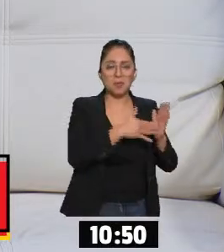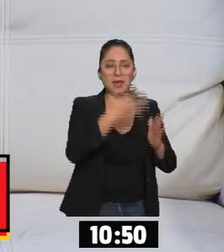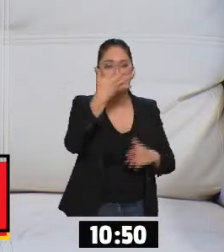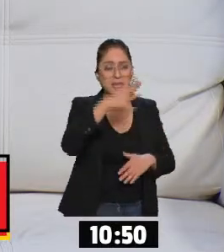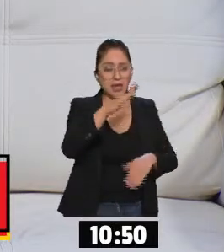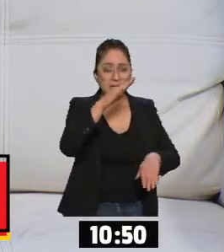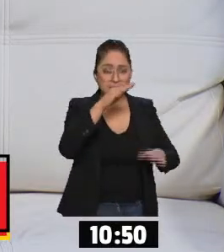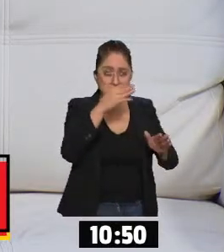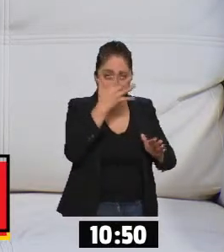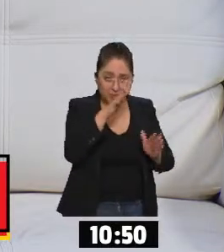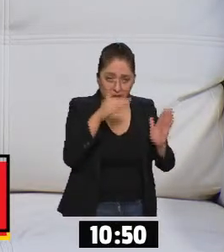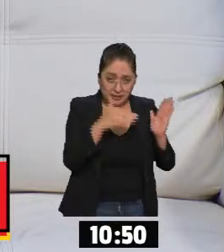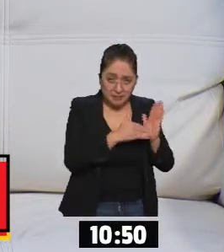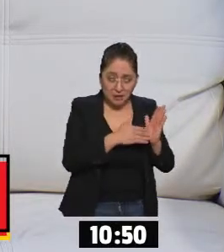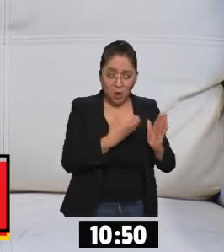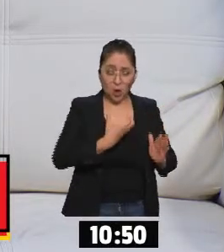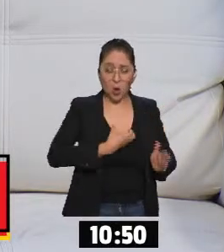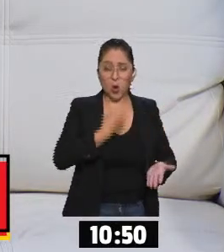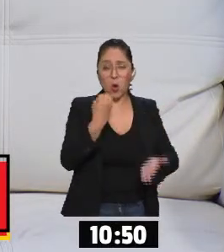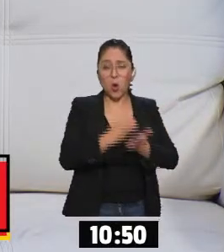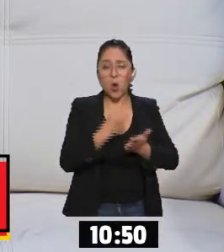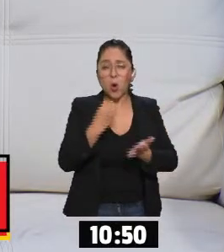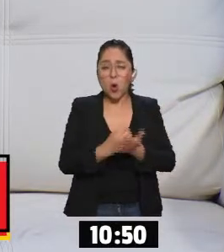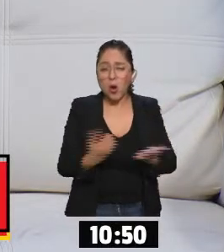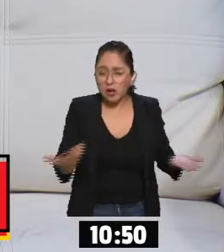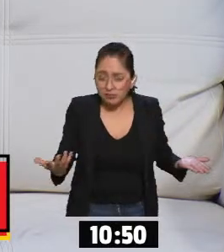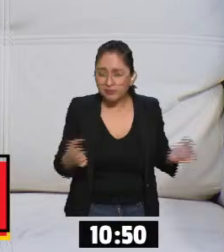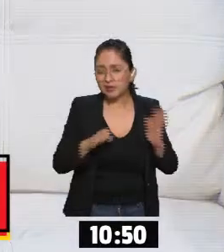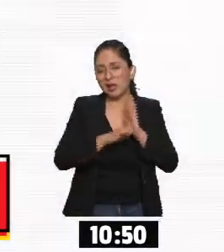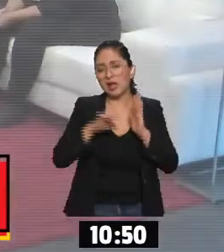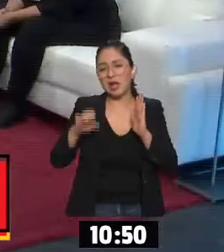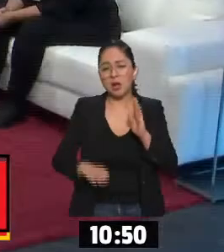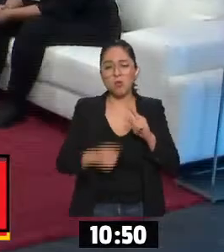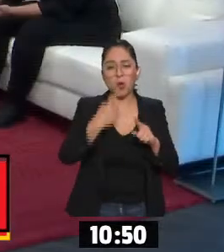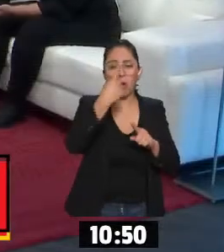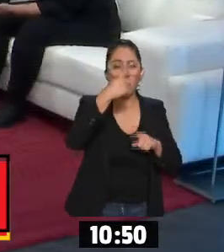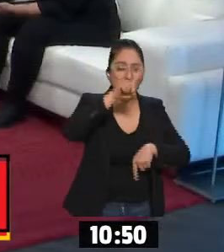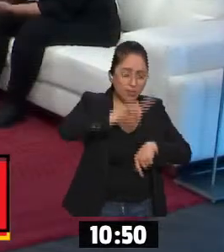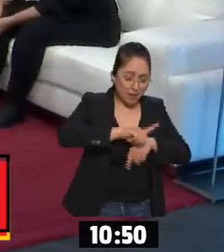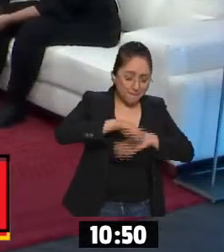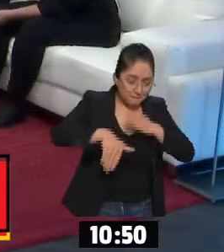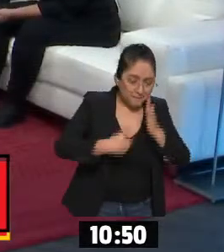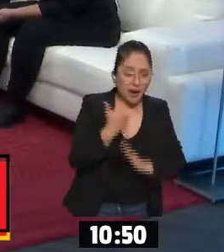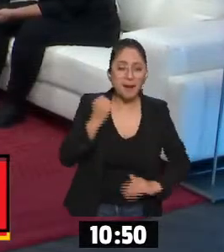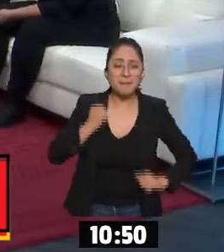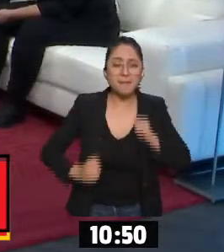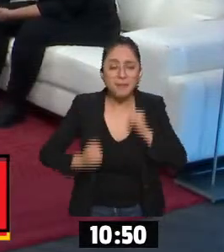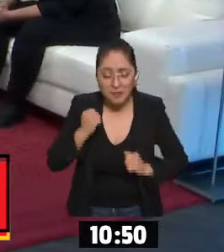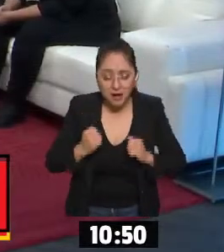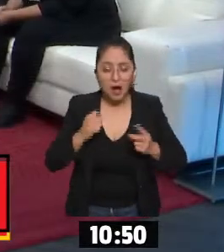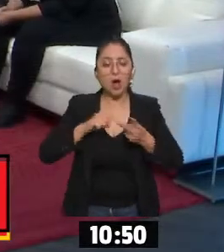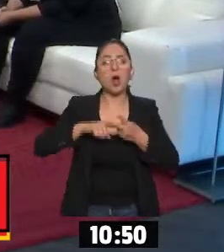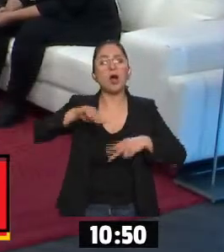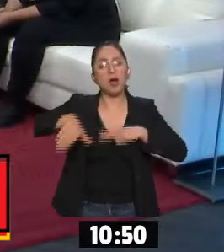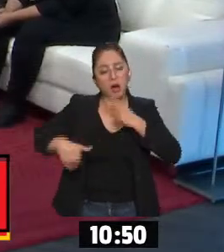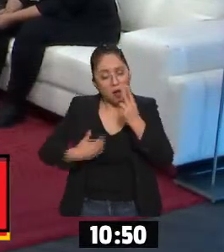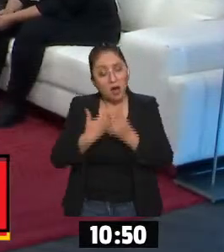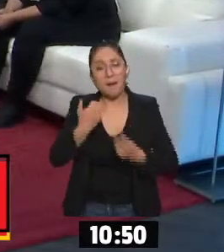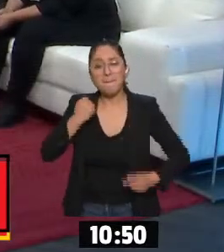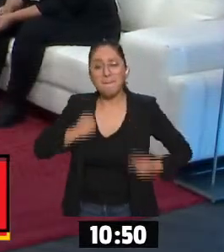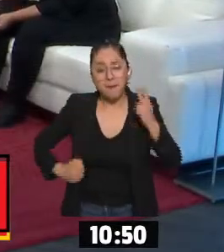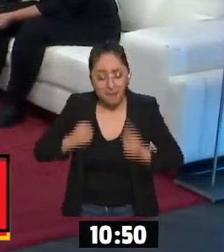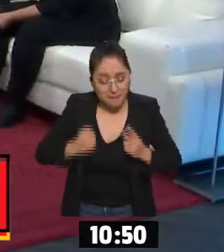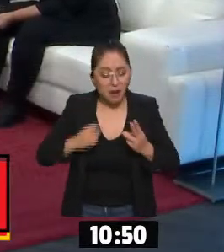usted correr 10 kilómetros, días después correr 5 kilómetros y luego 1,5 kilómetros para ver si gano. O sea, no